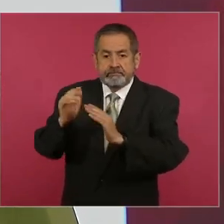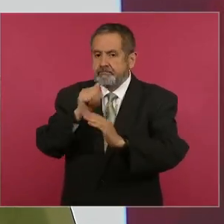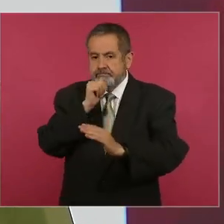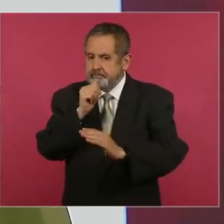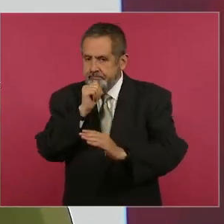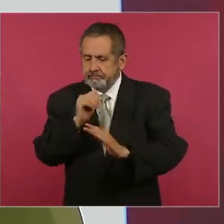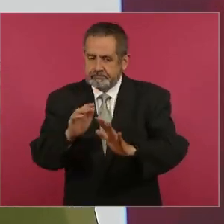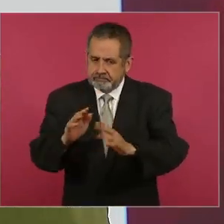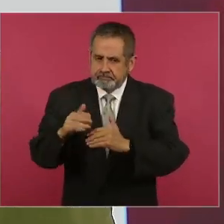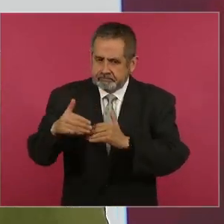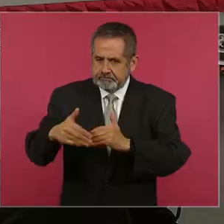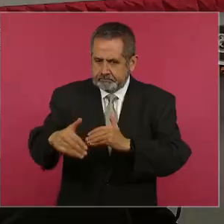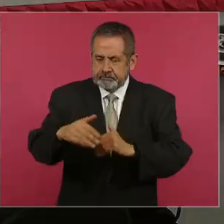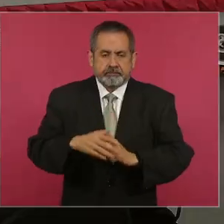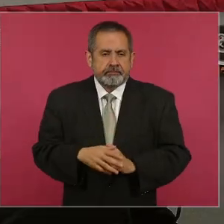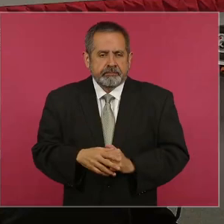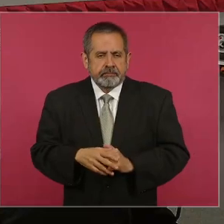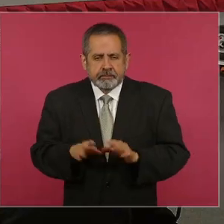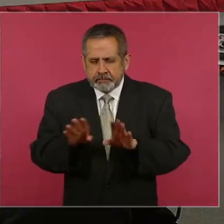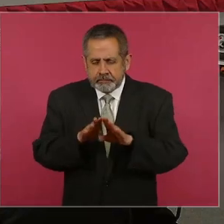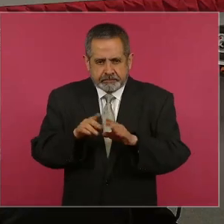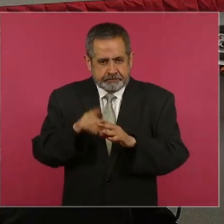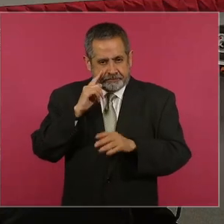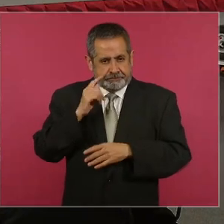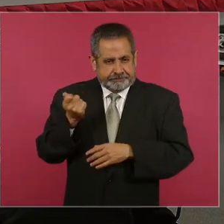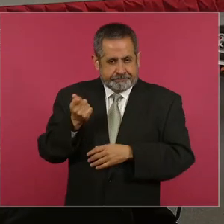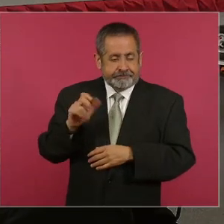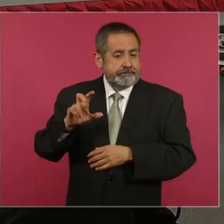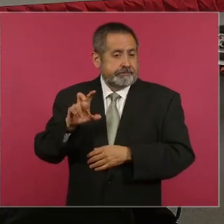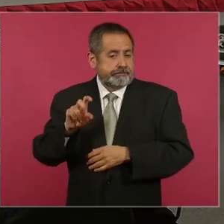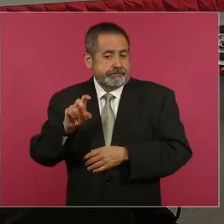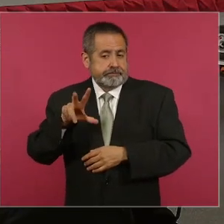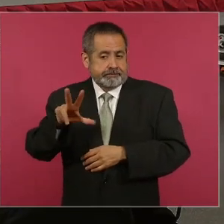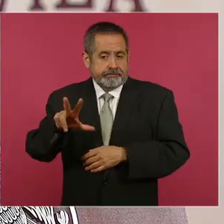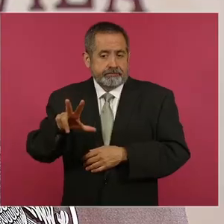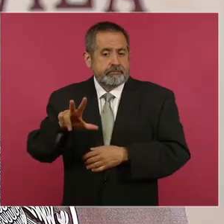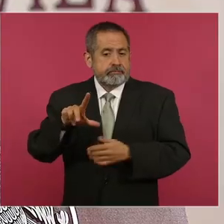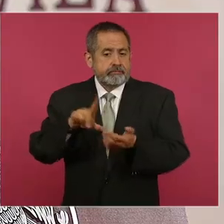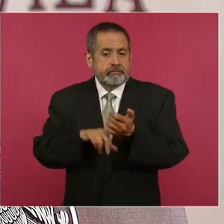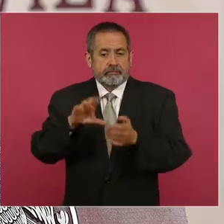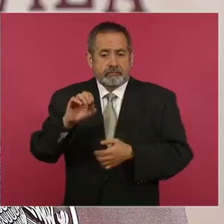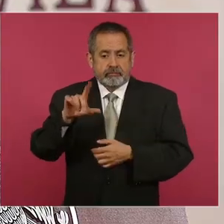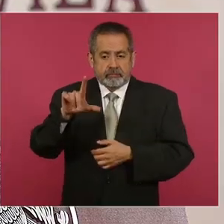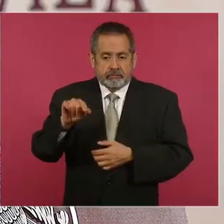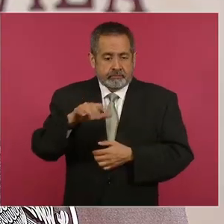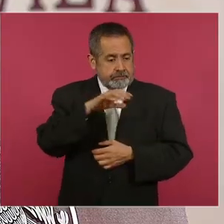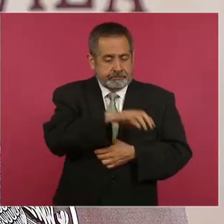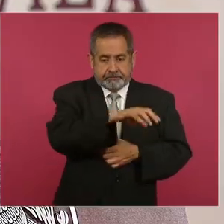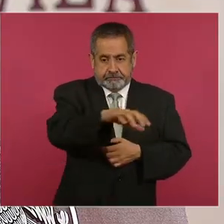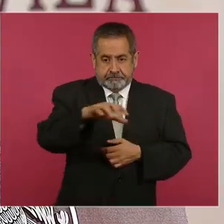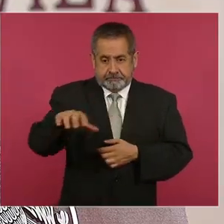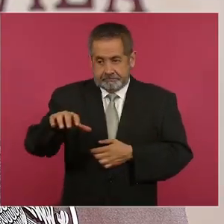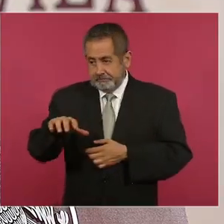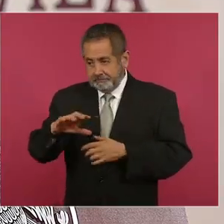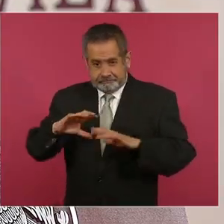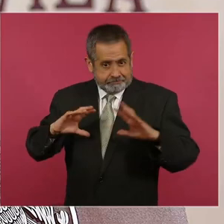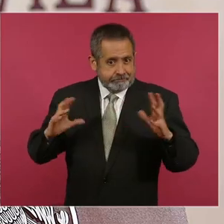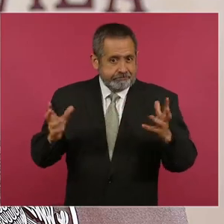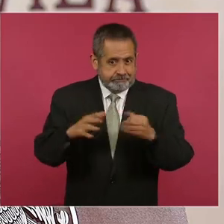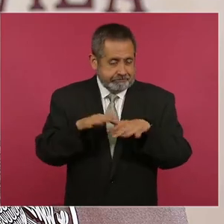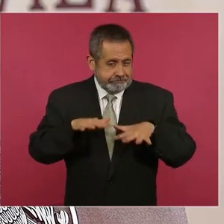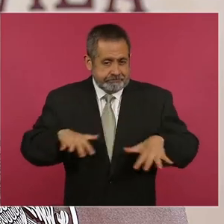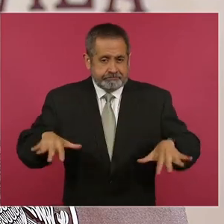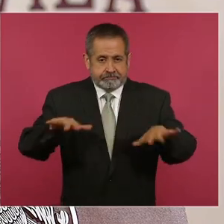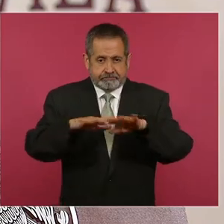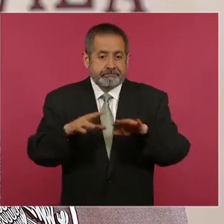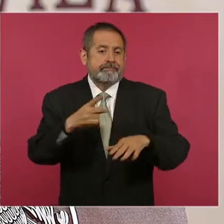tomando en cuenta la delimitación que hicimos de las 38, de los 38 sectores, de las 38 áreas